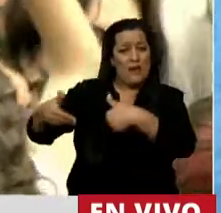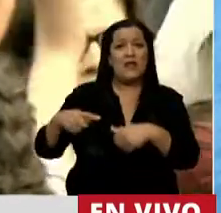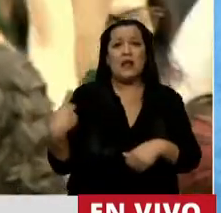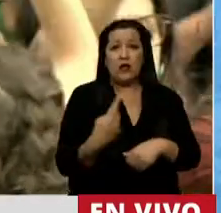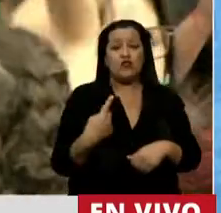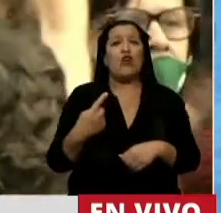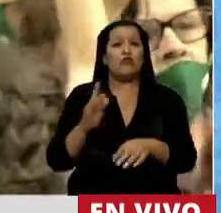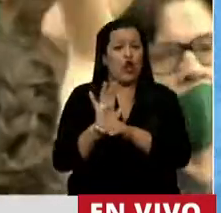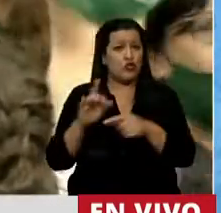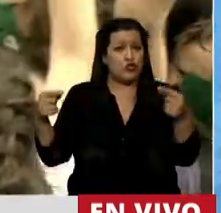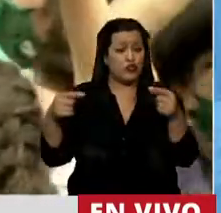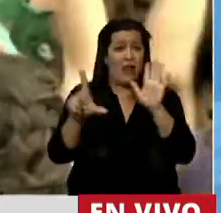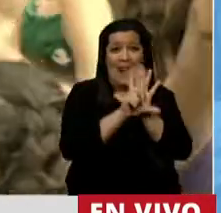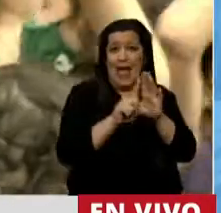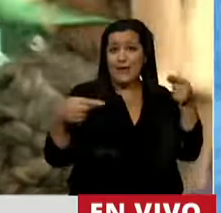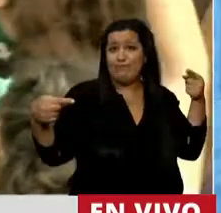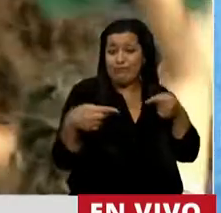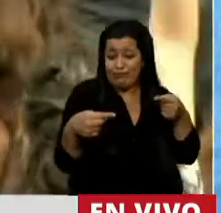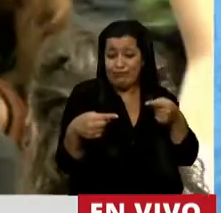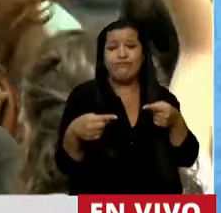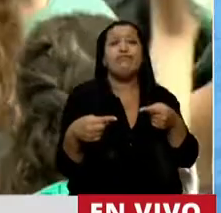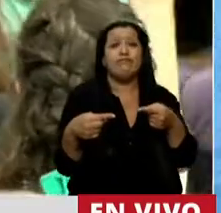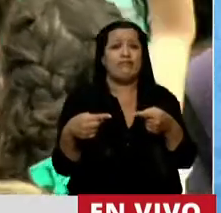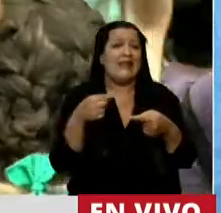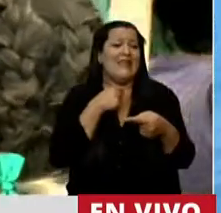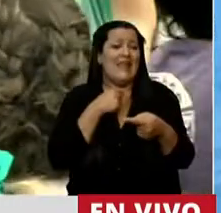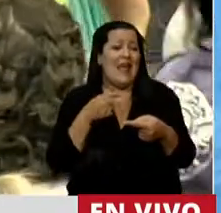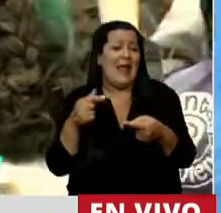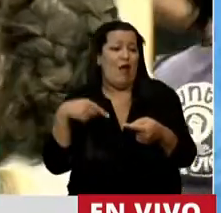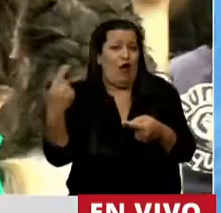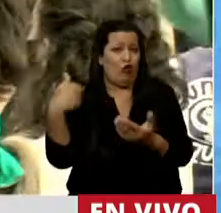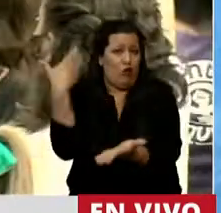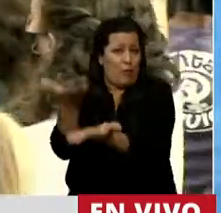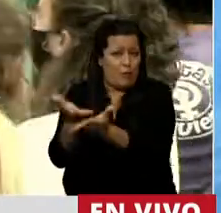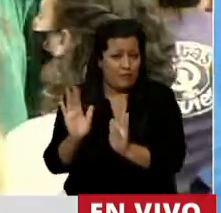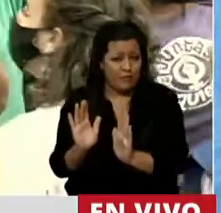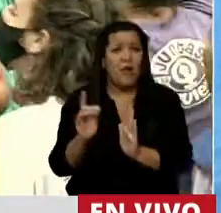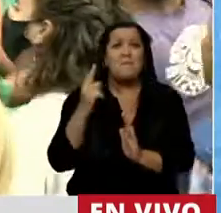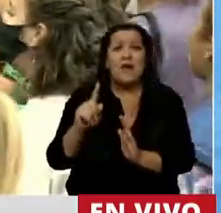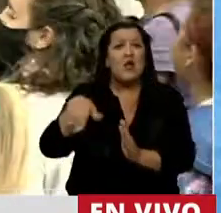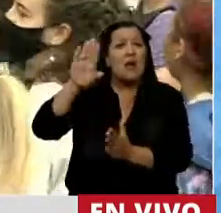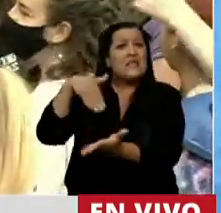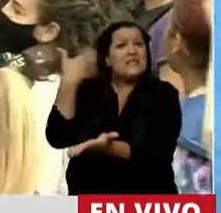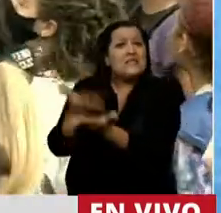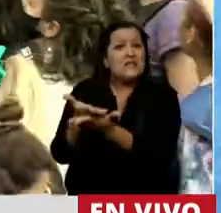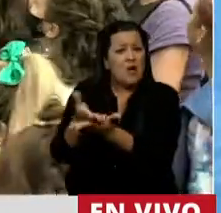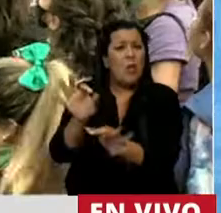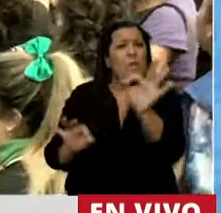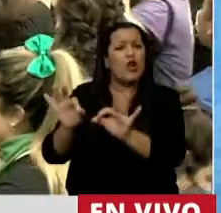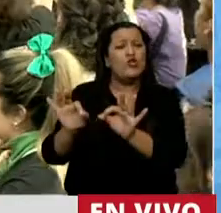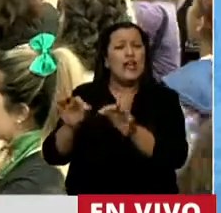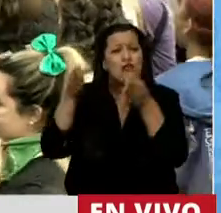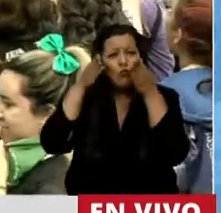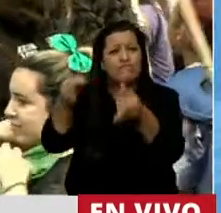a la legalización del aborto. Pero sin embargo, nos encontramos con un proyecto que está principalmente enfocado en